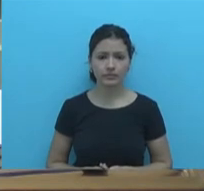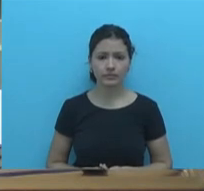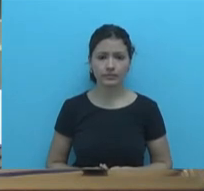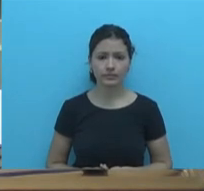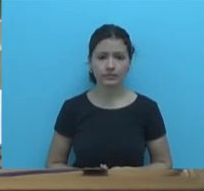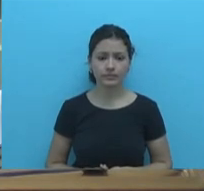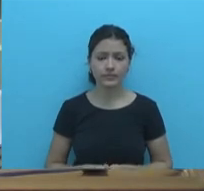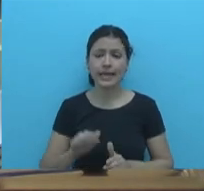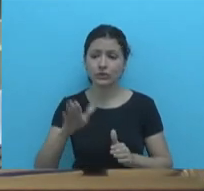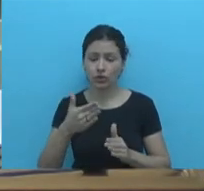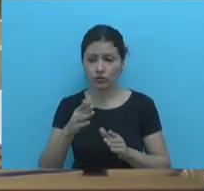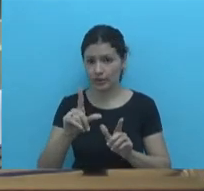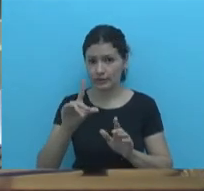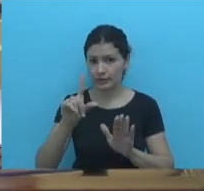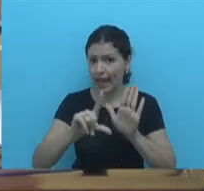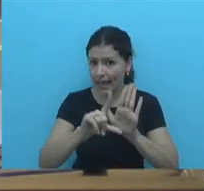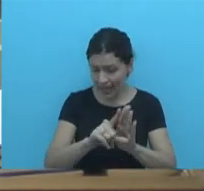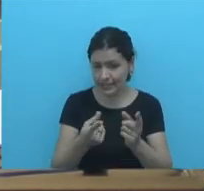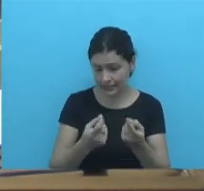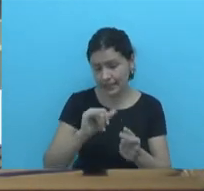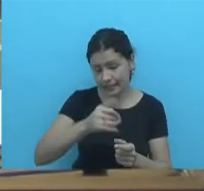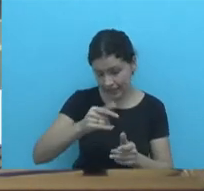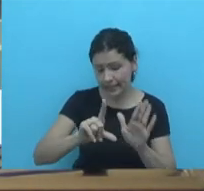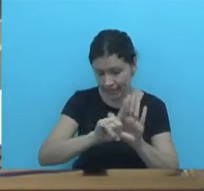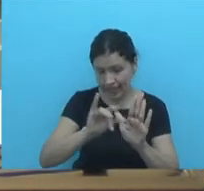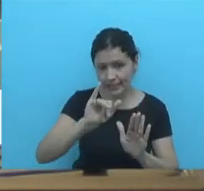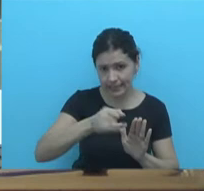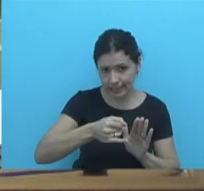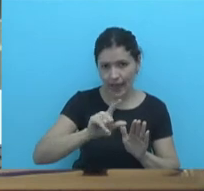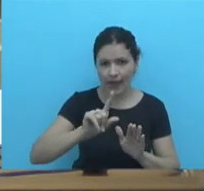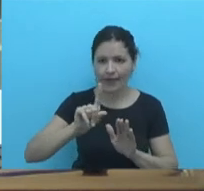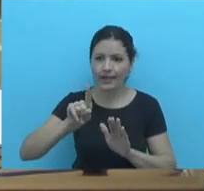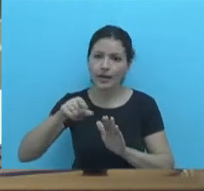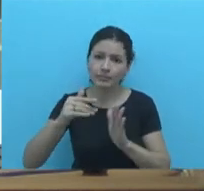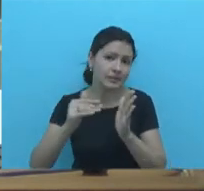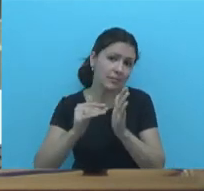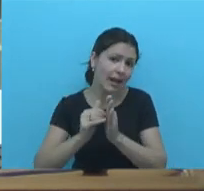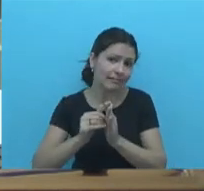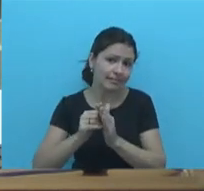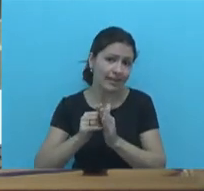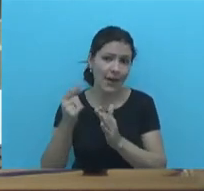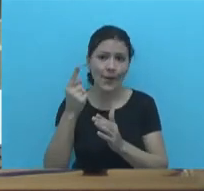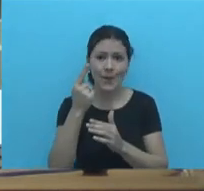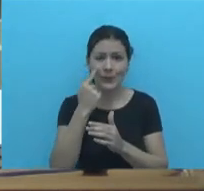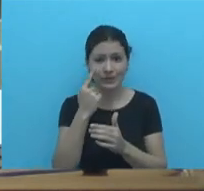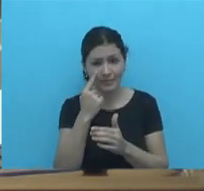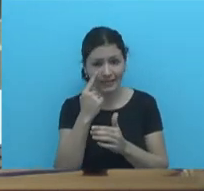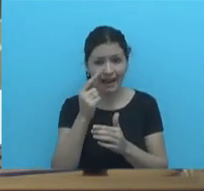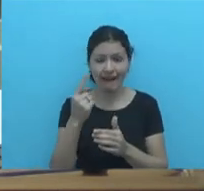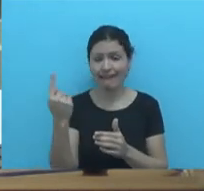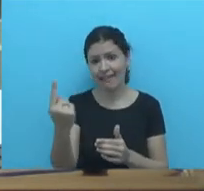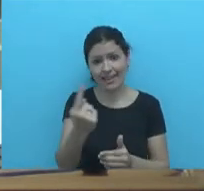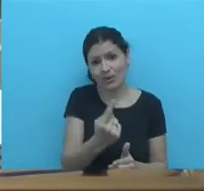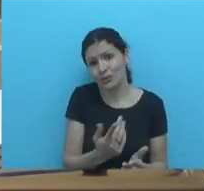esta norma? Bueno, sí. Y de ahí vemos que cada uno en su distrito lo solucione de la manera que crea,